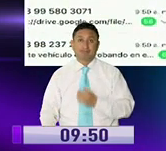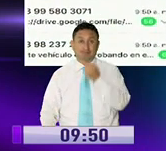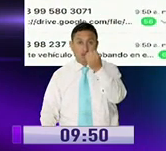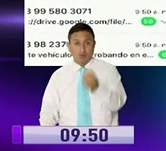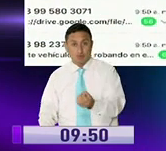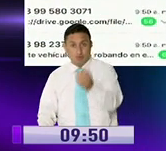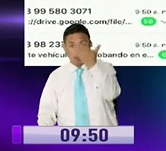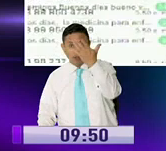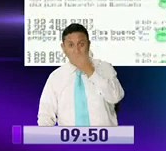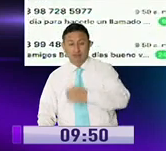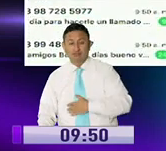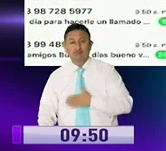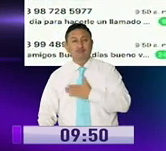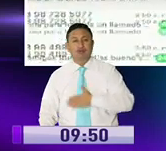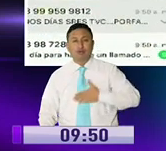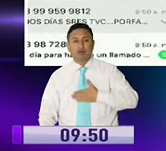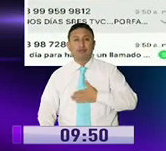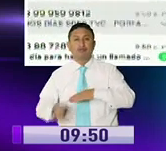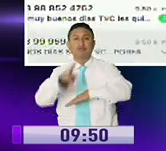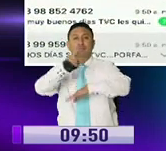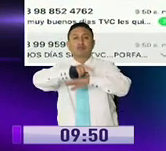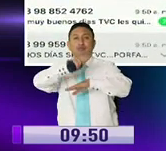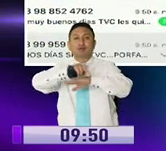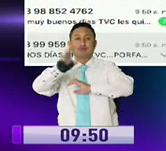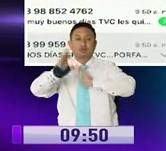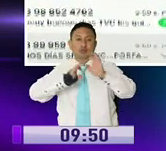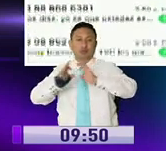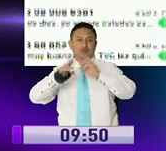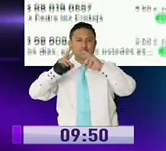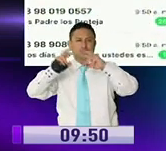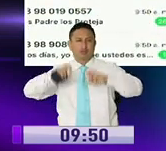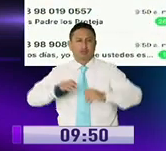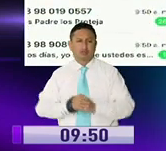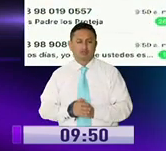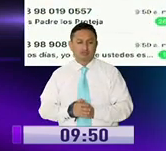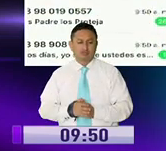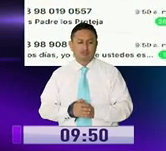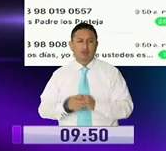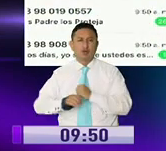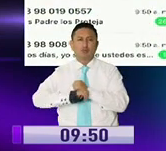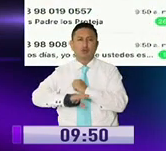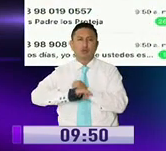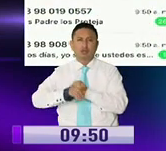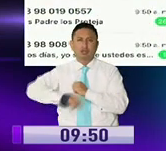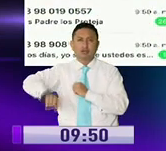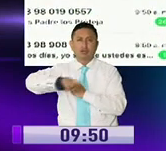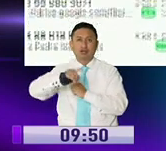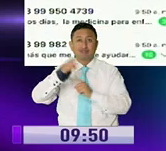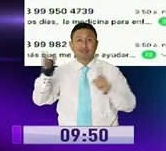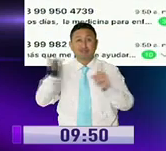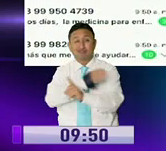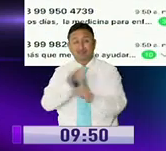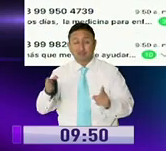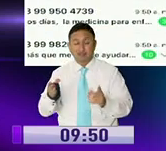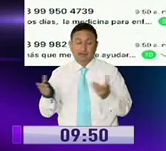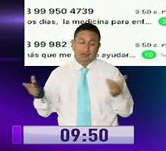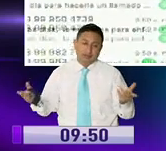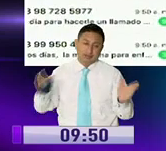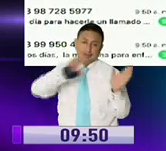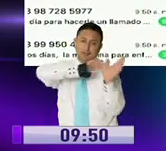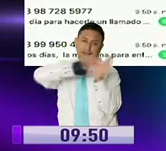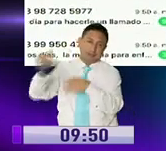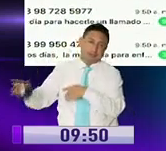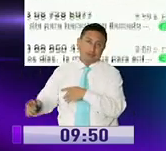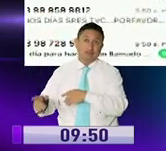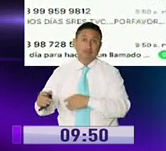señor TBC, por favor, que la Superintendencia de Telecomunicaciones investigue la publicidad de tal, que al parecer es engañosa. Bueno, eso que se